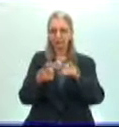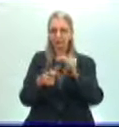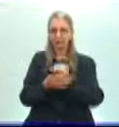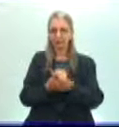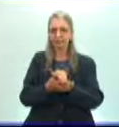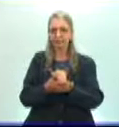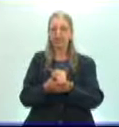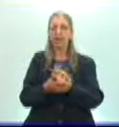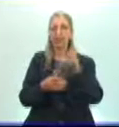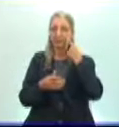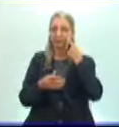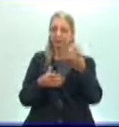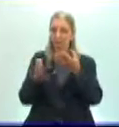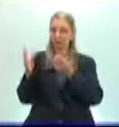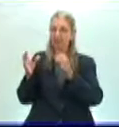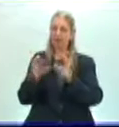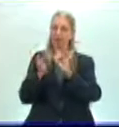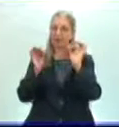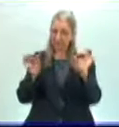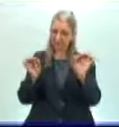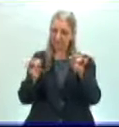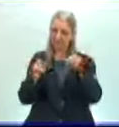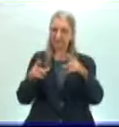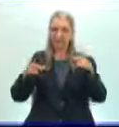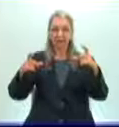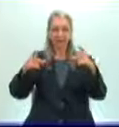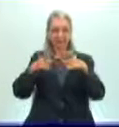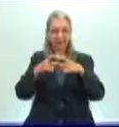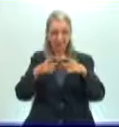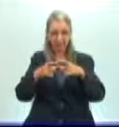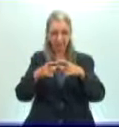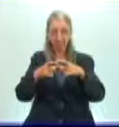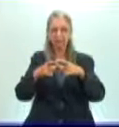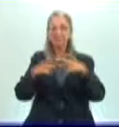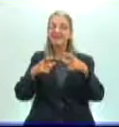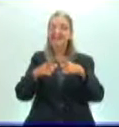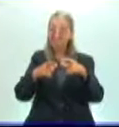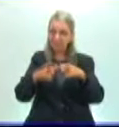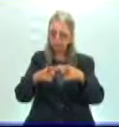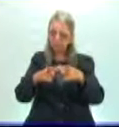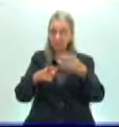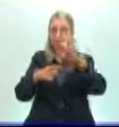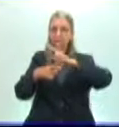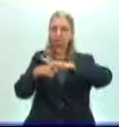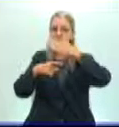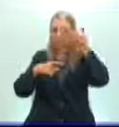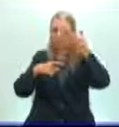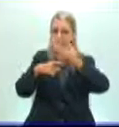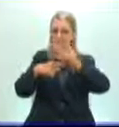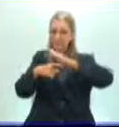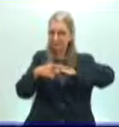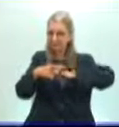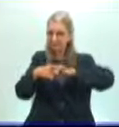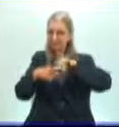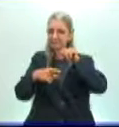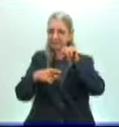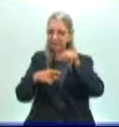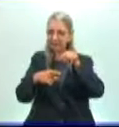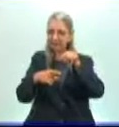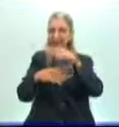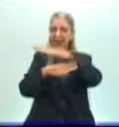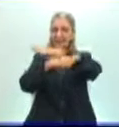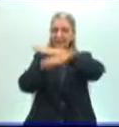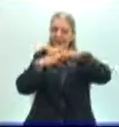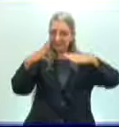sea de esta forma. Pudieran decirme, es una semicircunferencia. Disculpen, es un semicírculo. Y el área del semicírculo es la mitad del